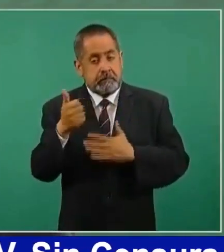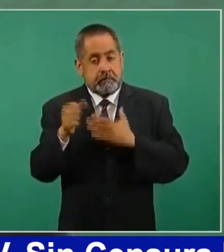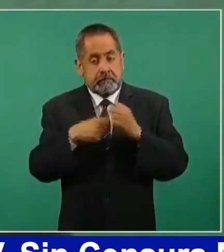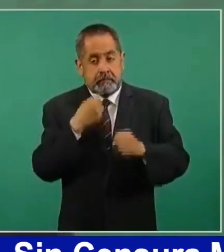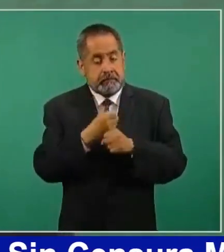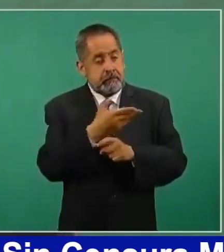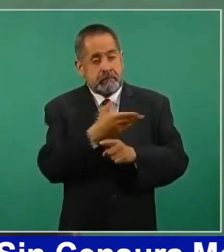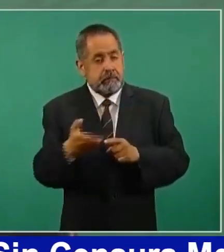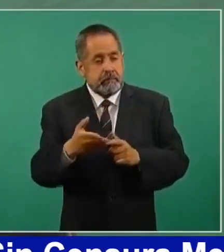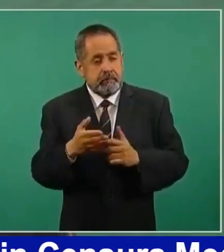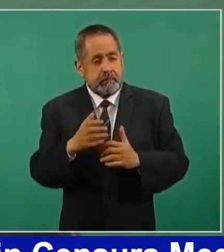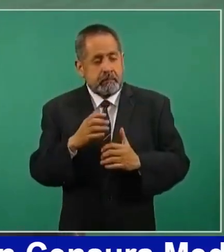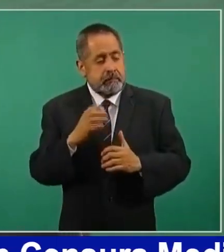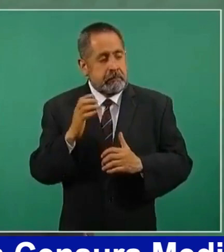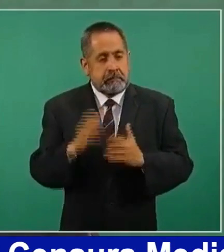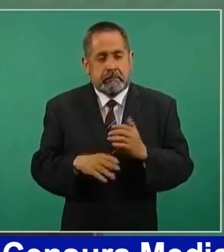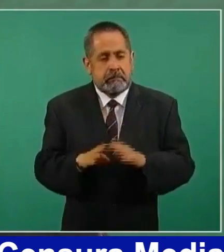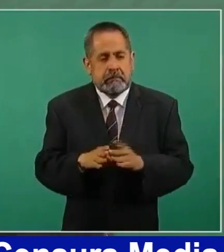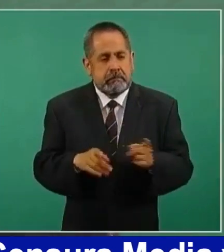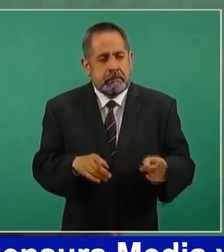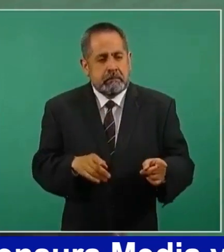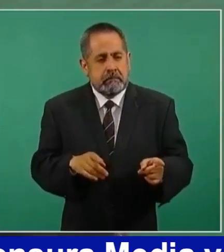ese gobierno?